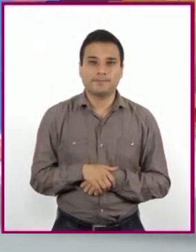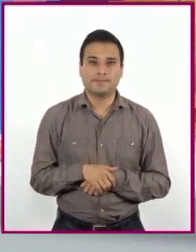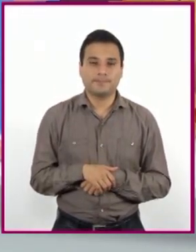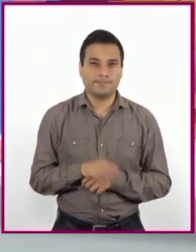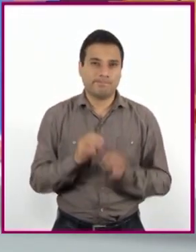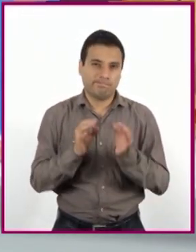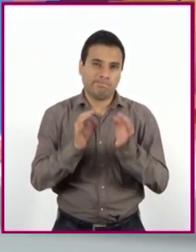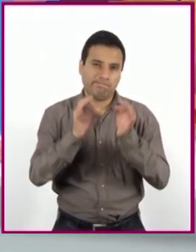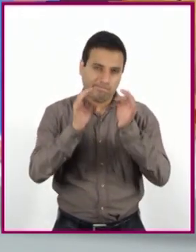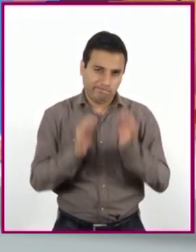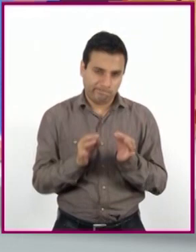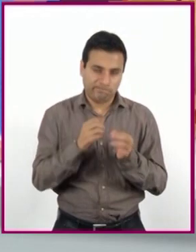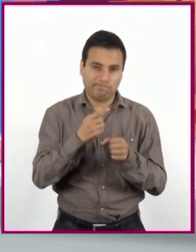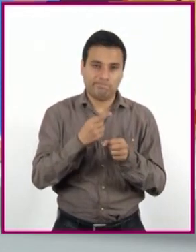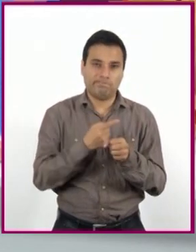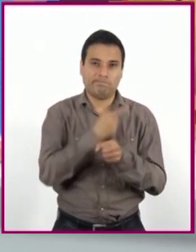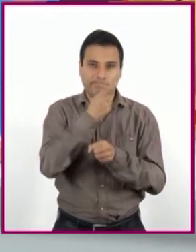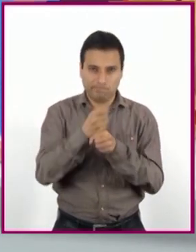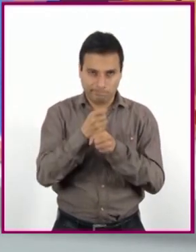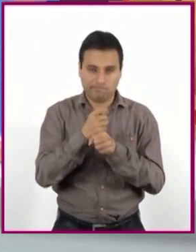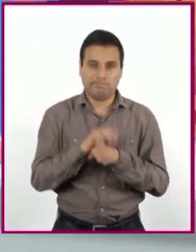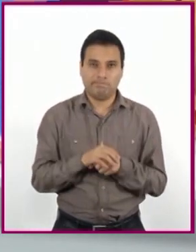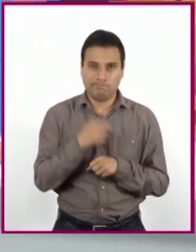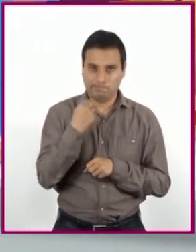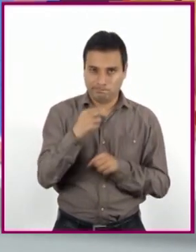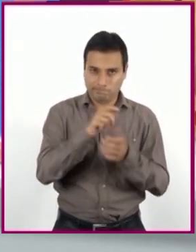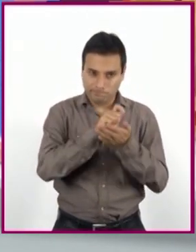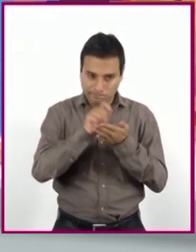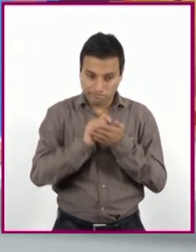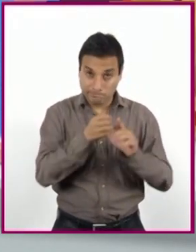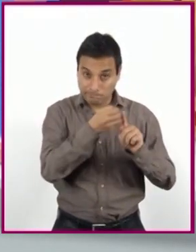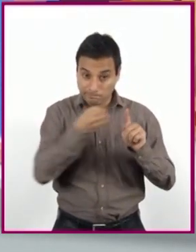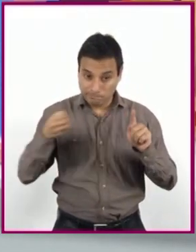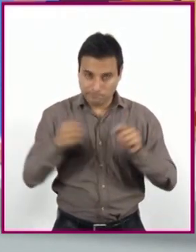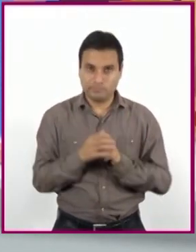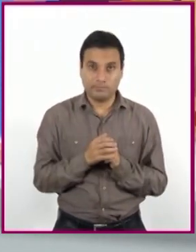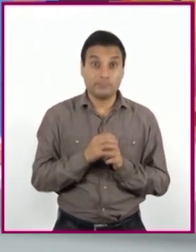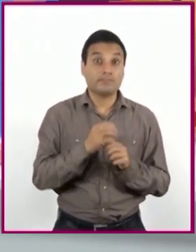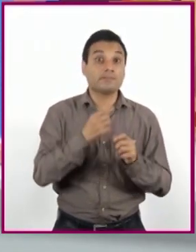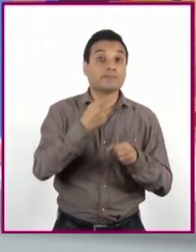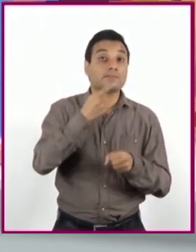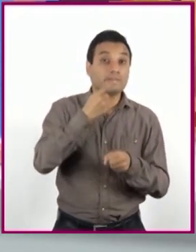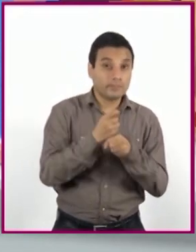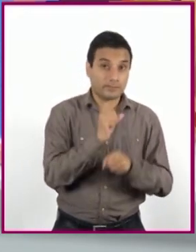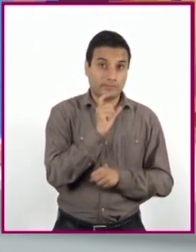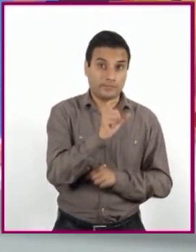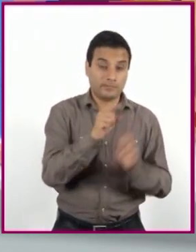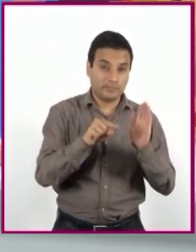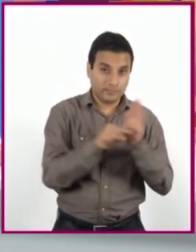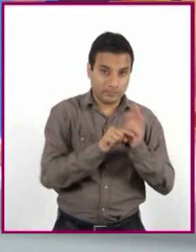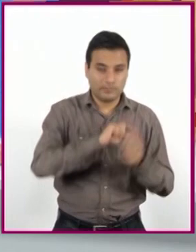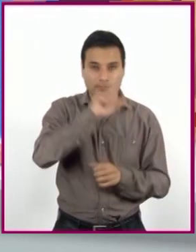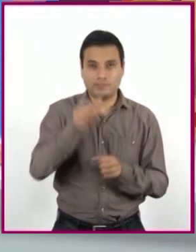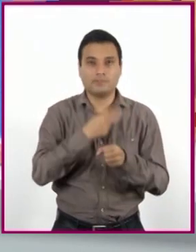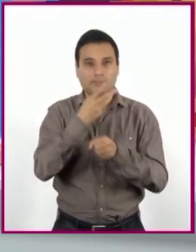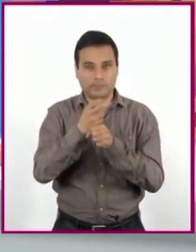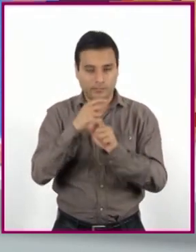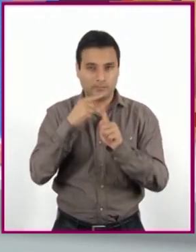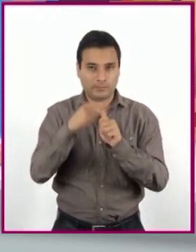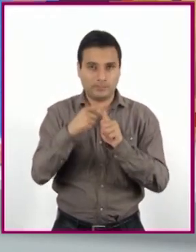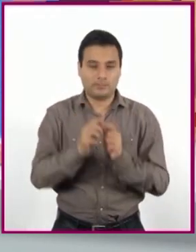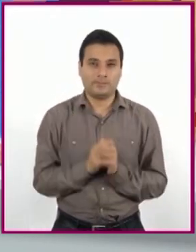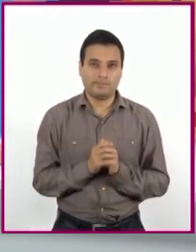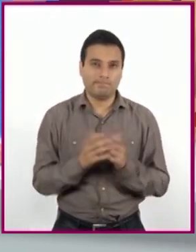primero el de carga negativa y después el de carga positiva. Ojo, siempre cuiden esto y será fácil obtener la